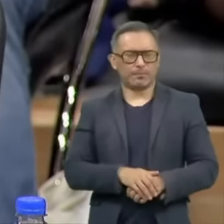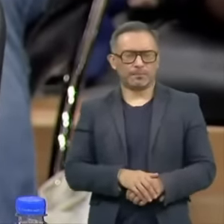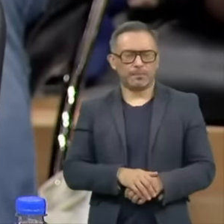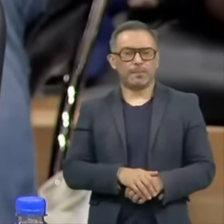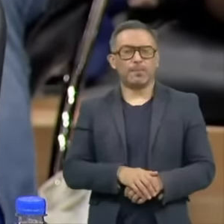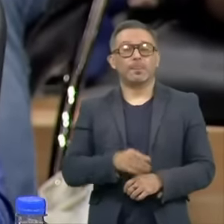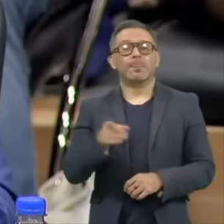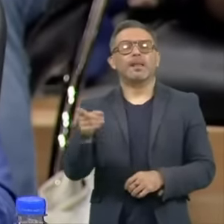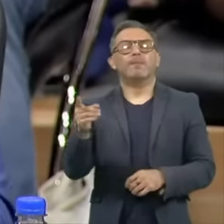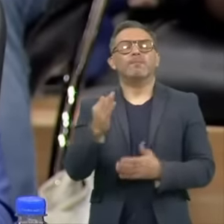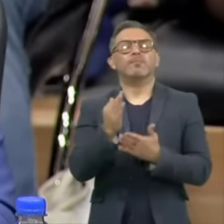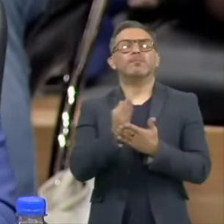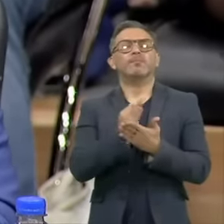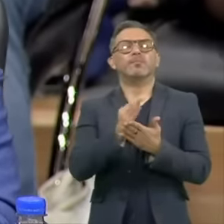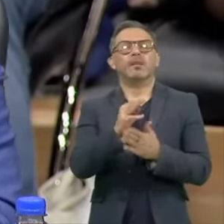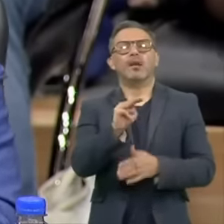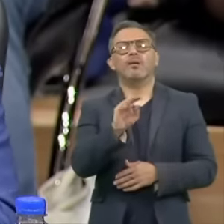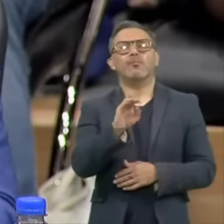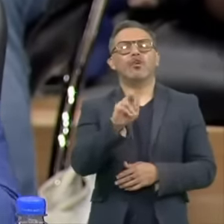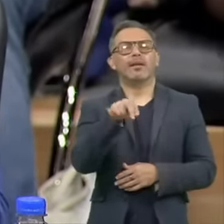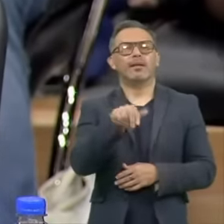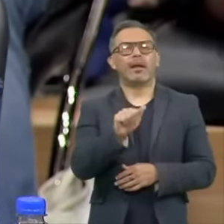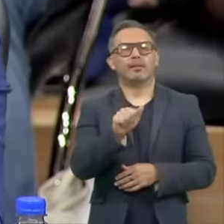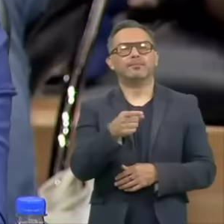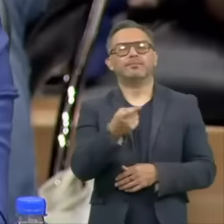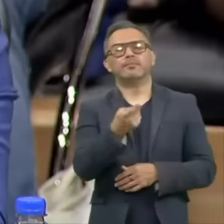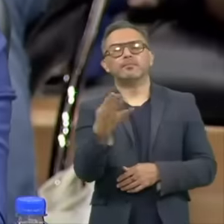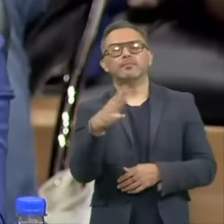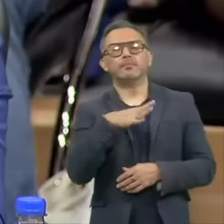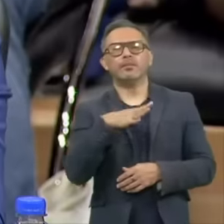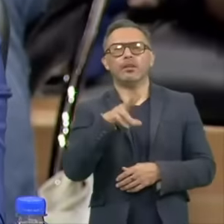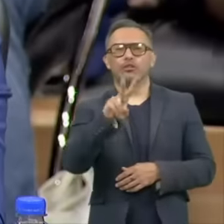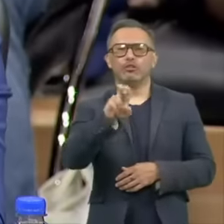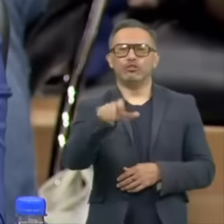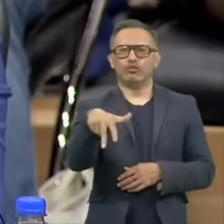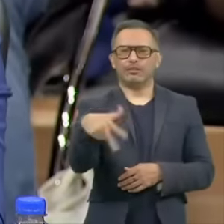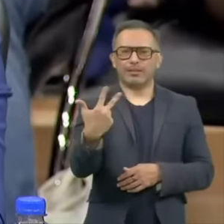Morena ganó 213